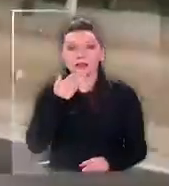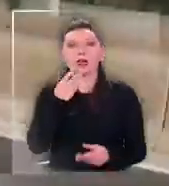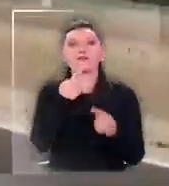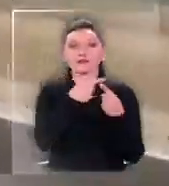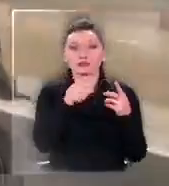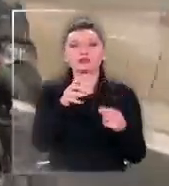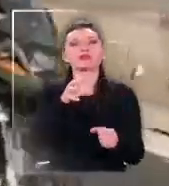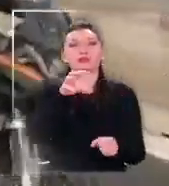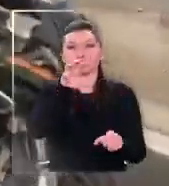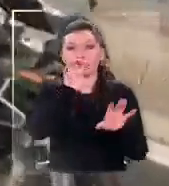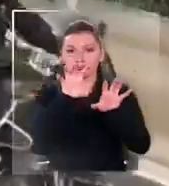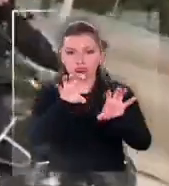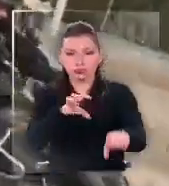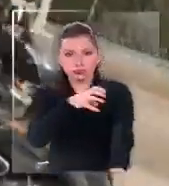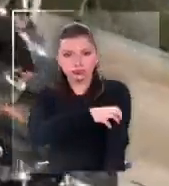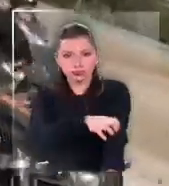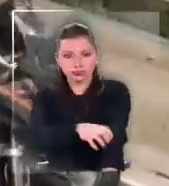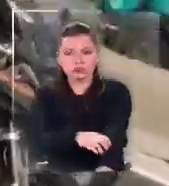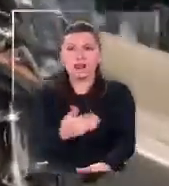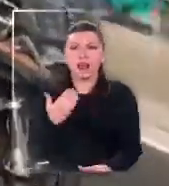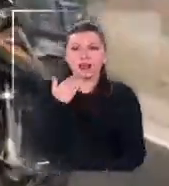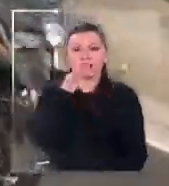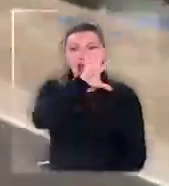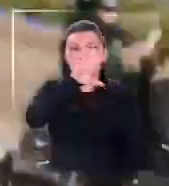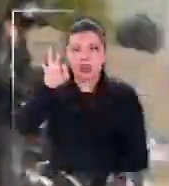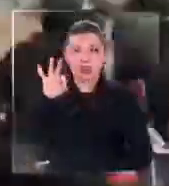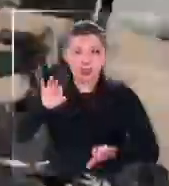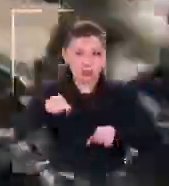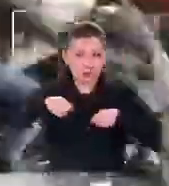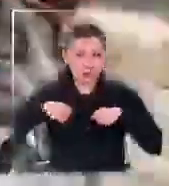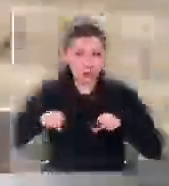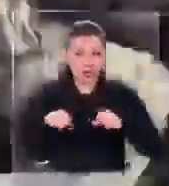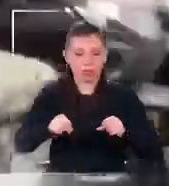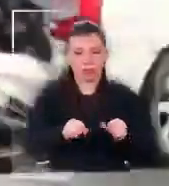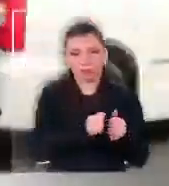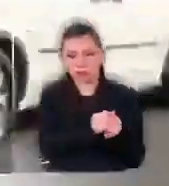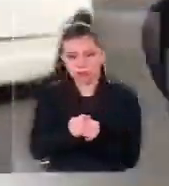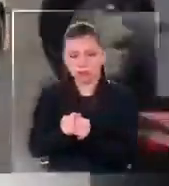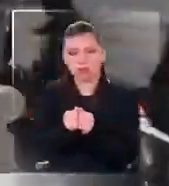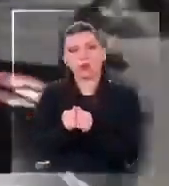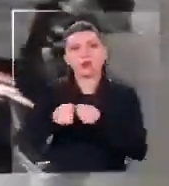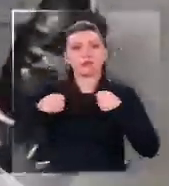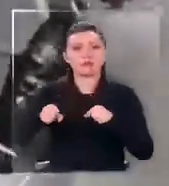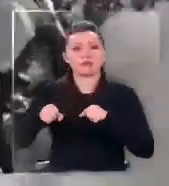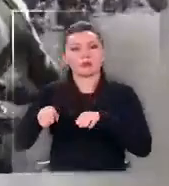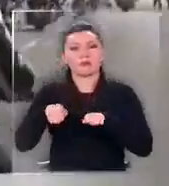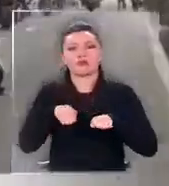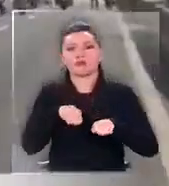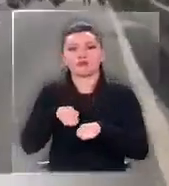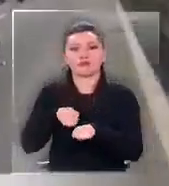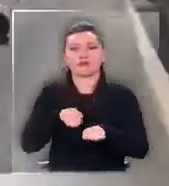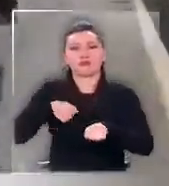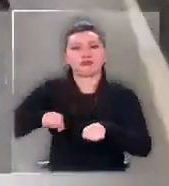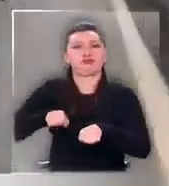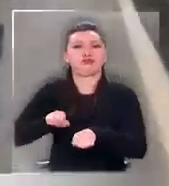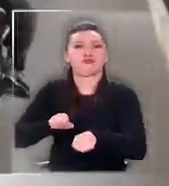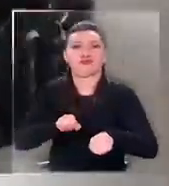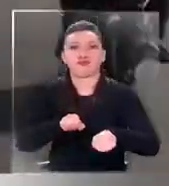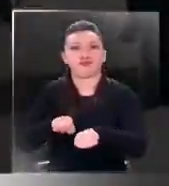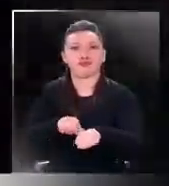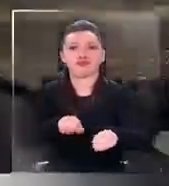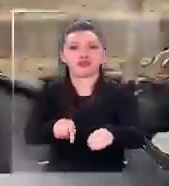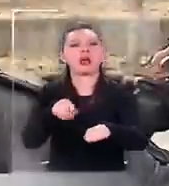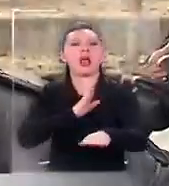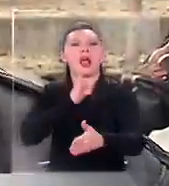varias regiones del país, en total unas 500 motocicletas acompañaron el féretro antes de llegar al Parque del